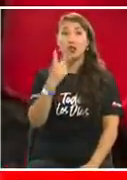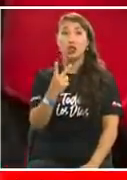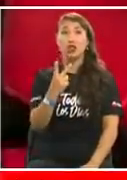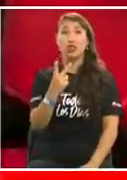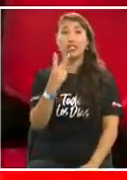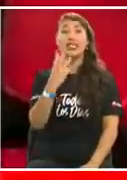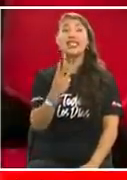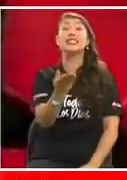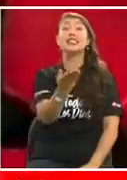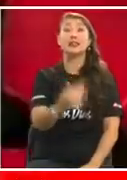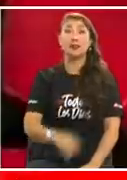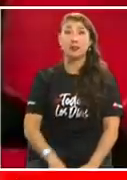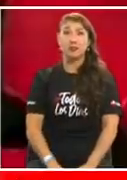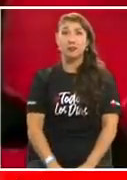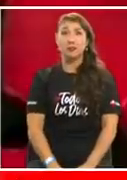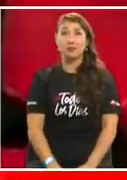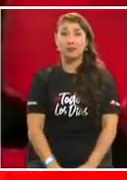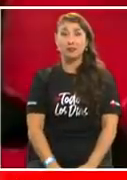1, 2, 3.